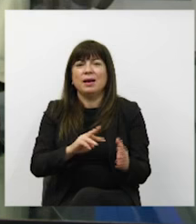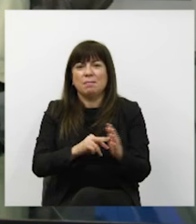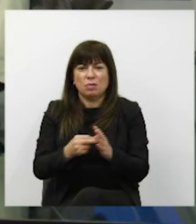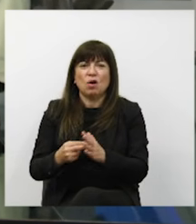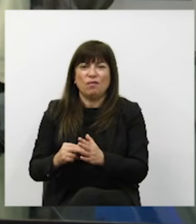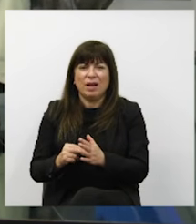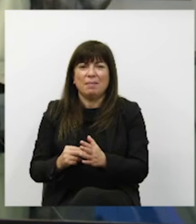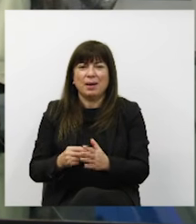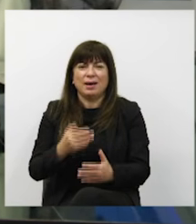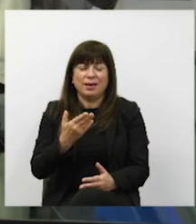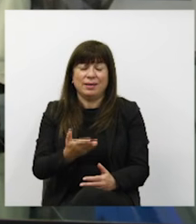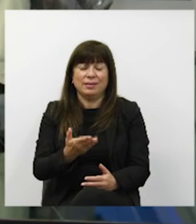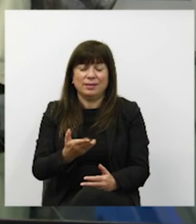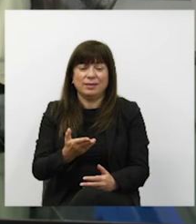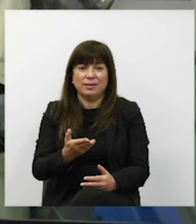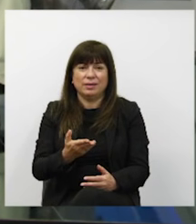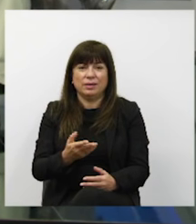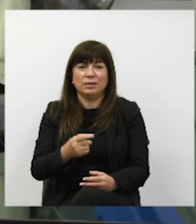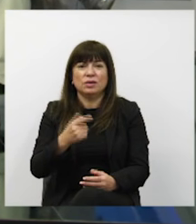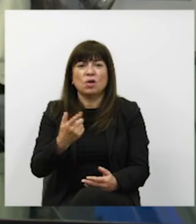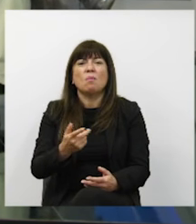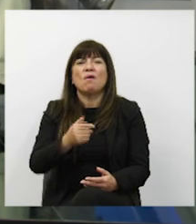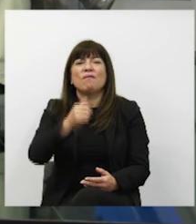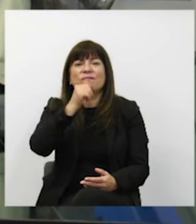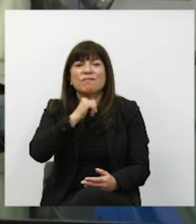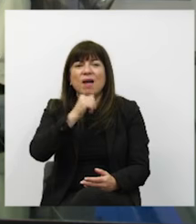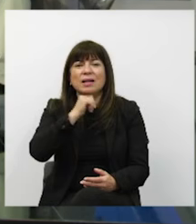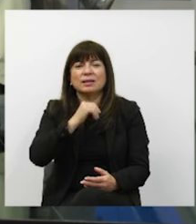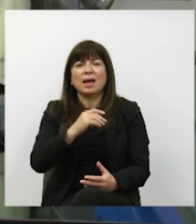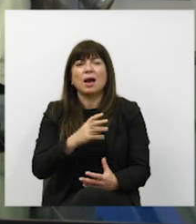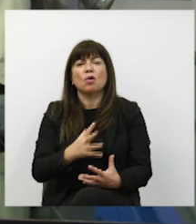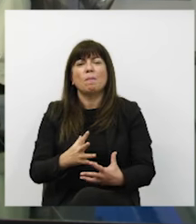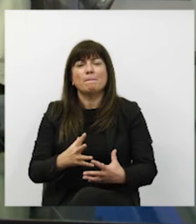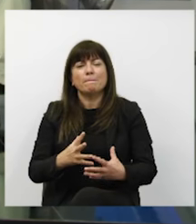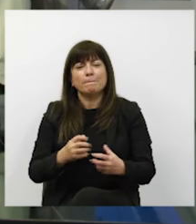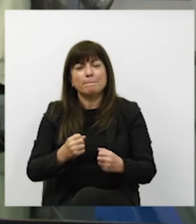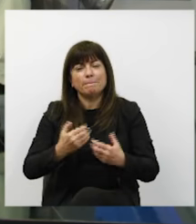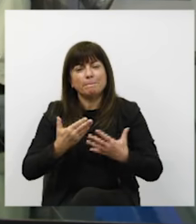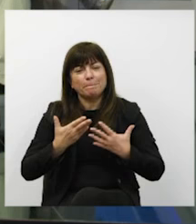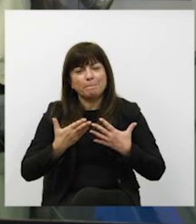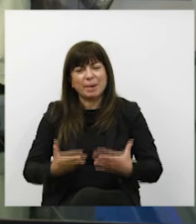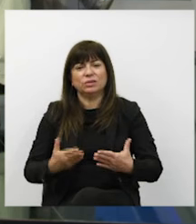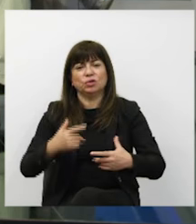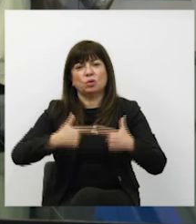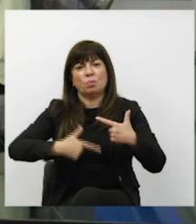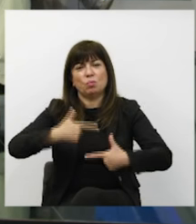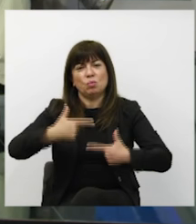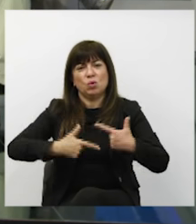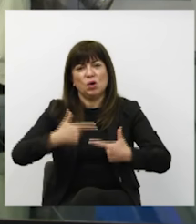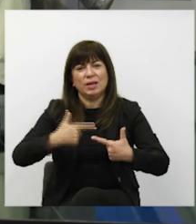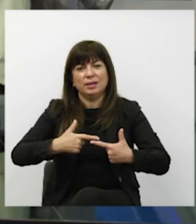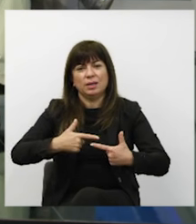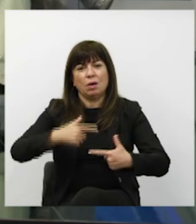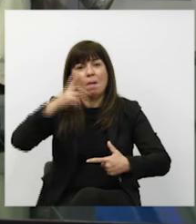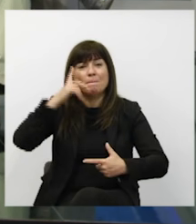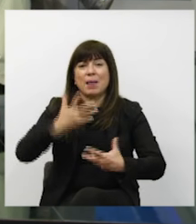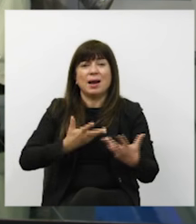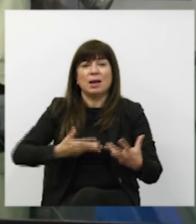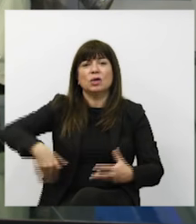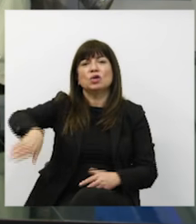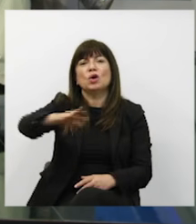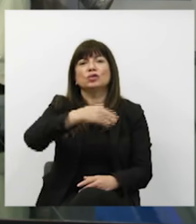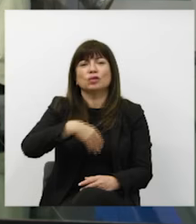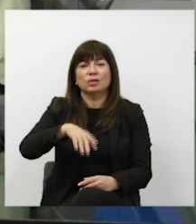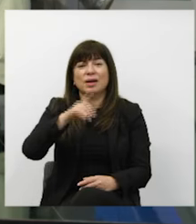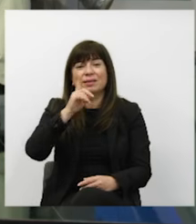de porosidad o de falta de densidad política de nuestras instituciones. Y para que nosotros tengamos